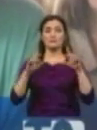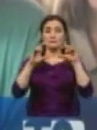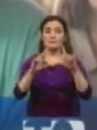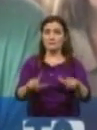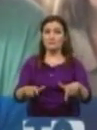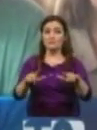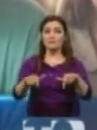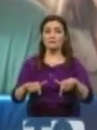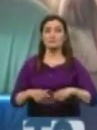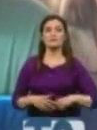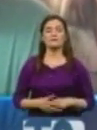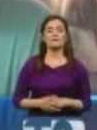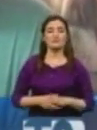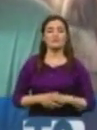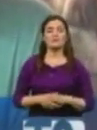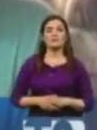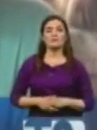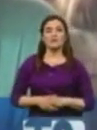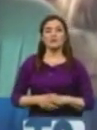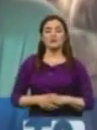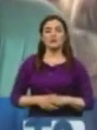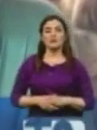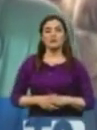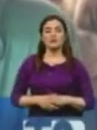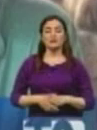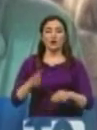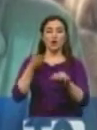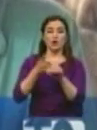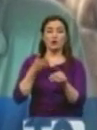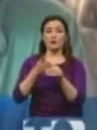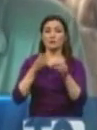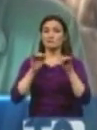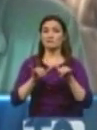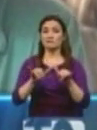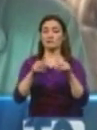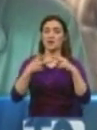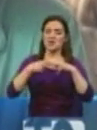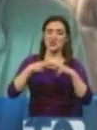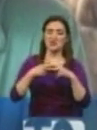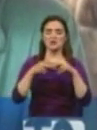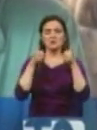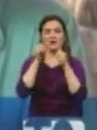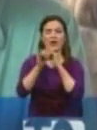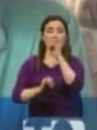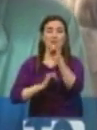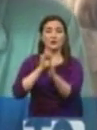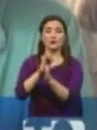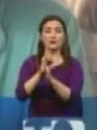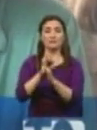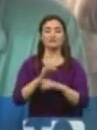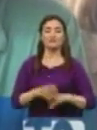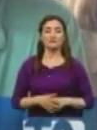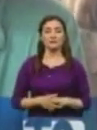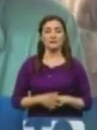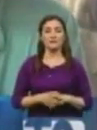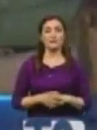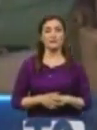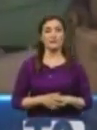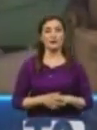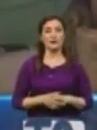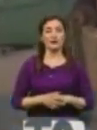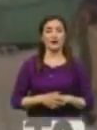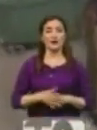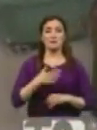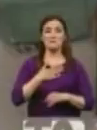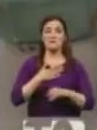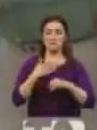Moreno, que ha mostrado su deseo de refrescar las relaciones internacionales, incluyendo con mi país. También